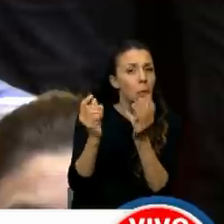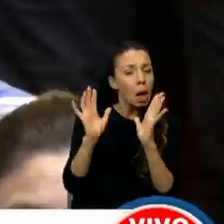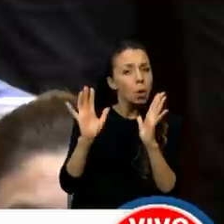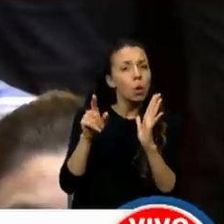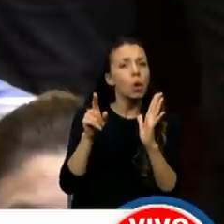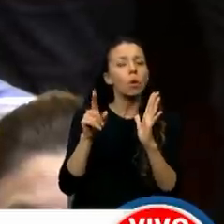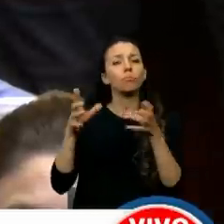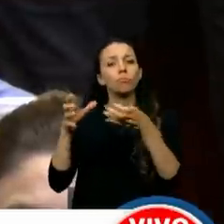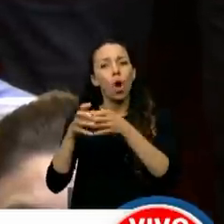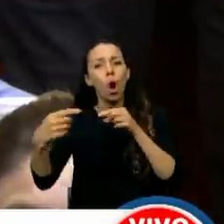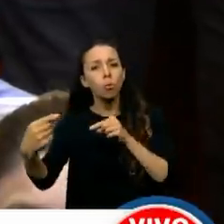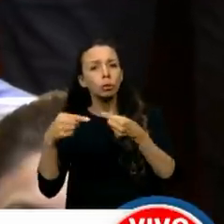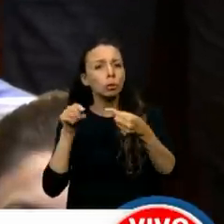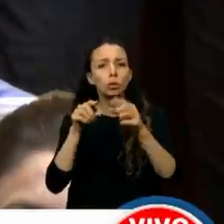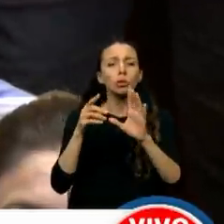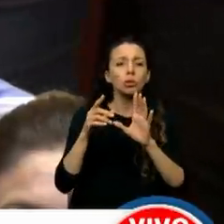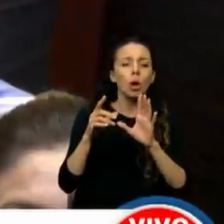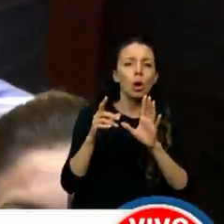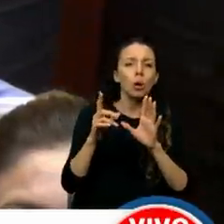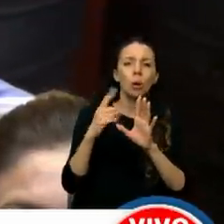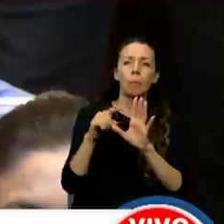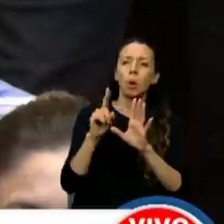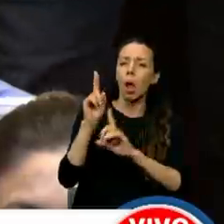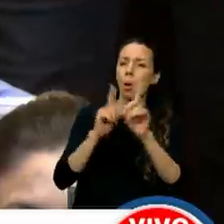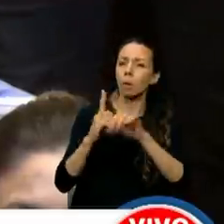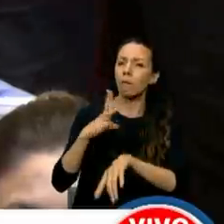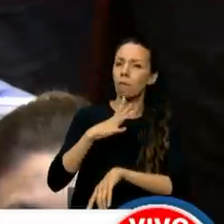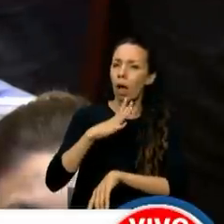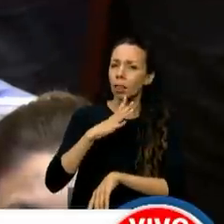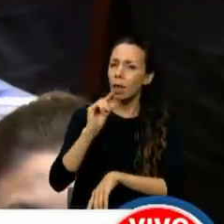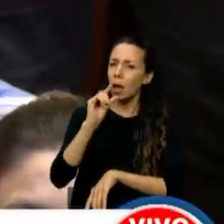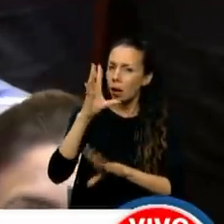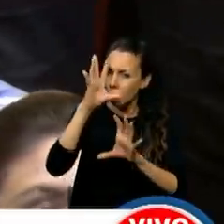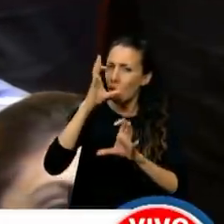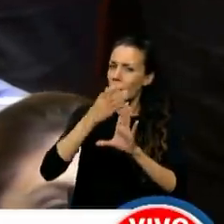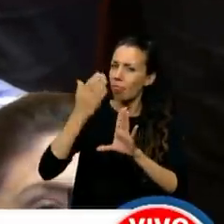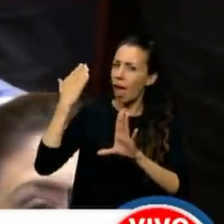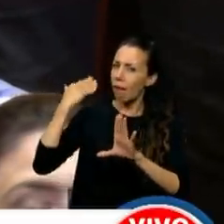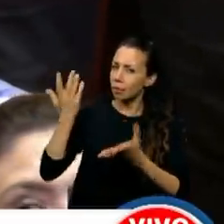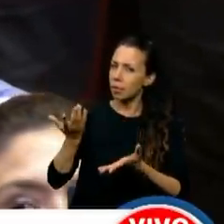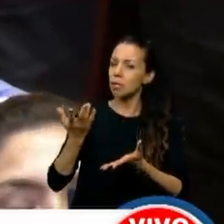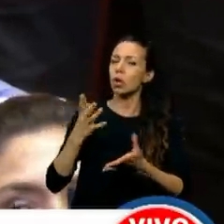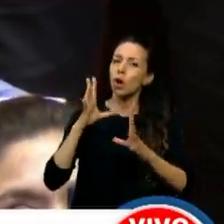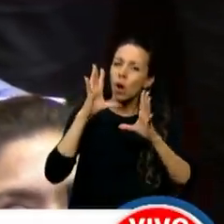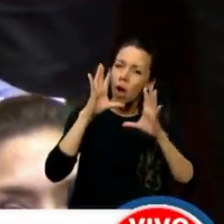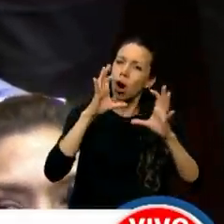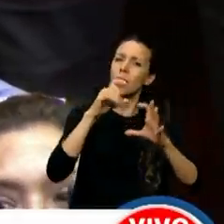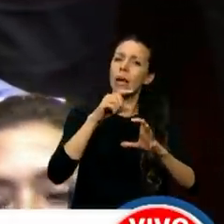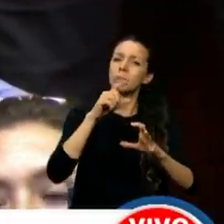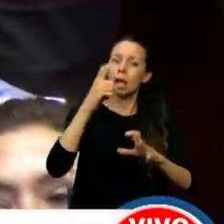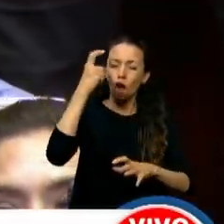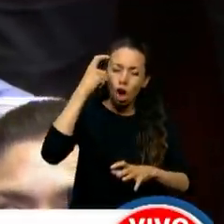aunque con diferencias estuvo desprovisto de memoria estuvo desprovisto de conciencia social y de la